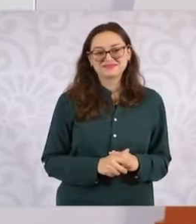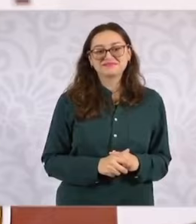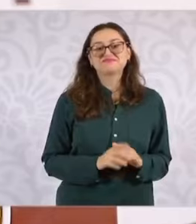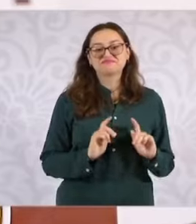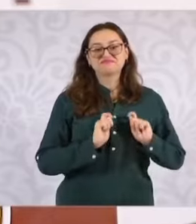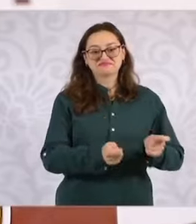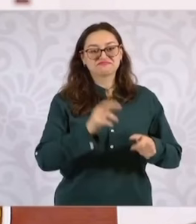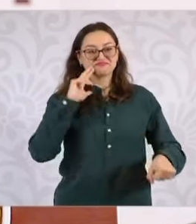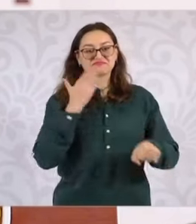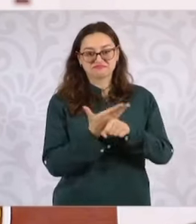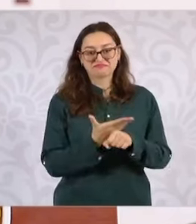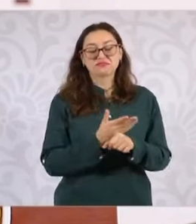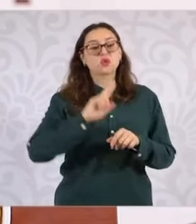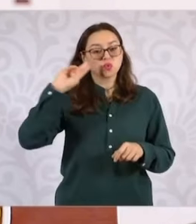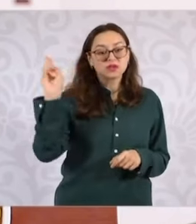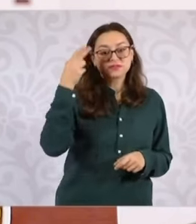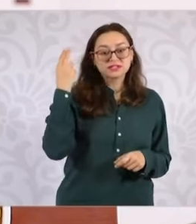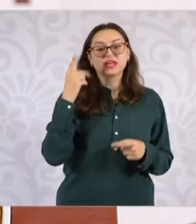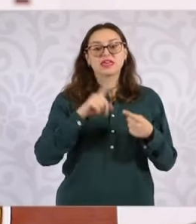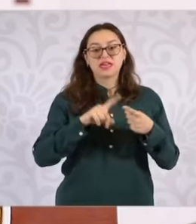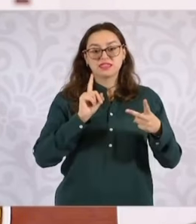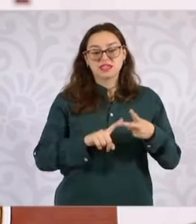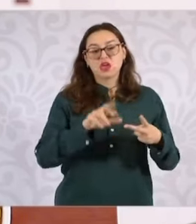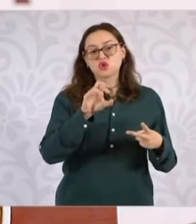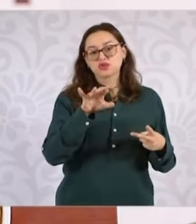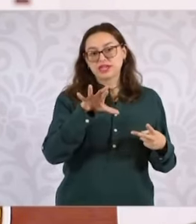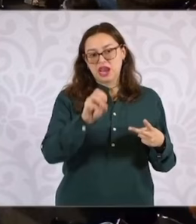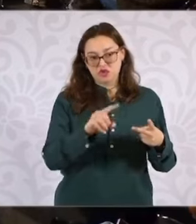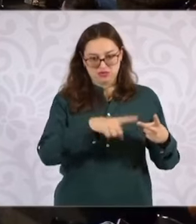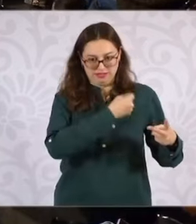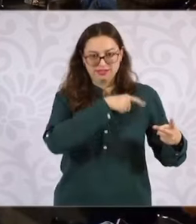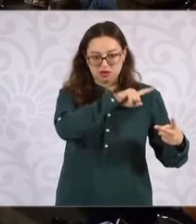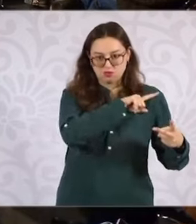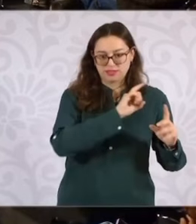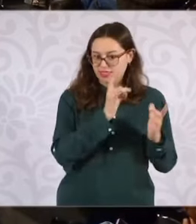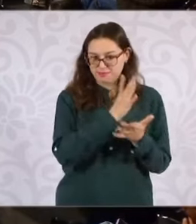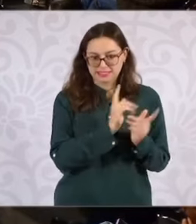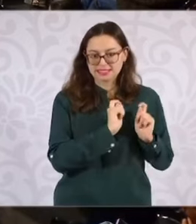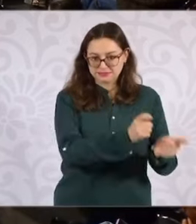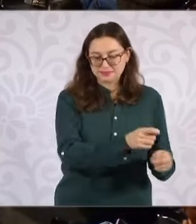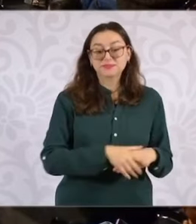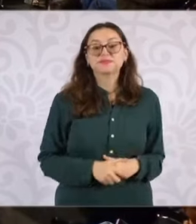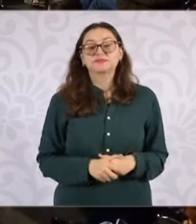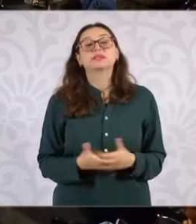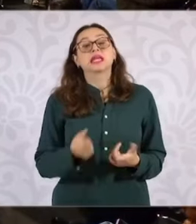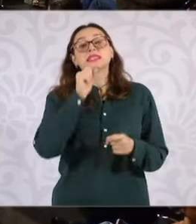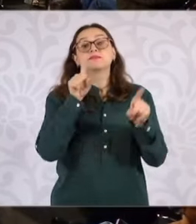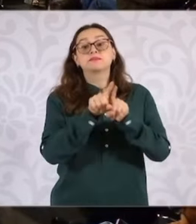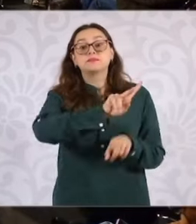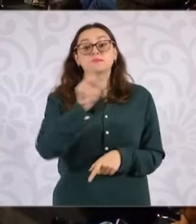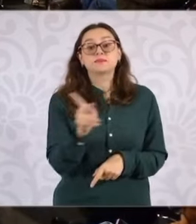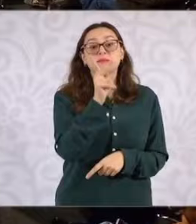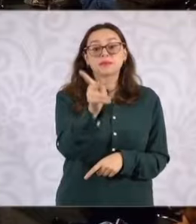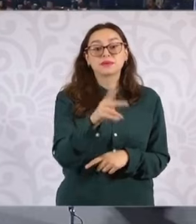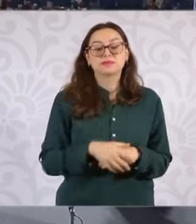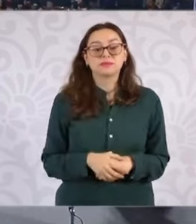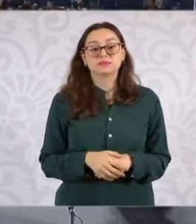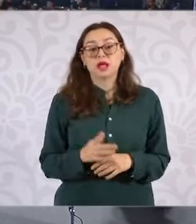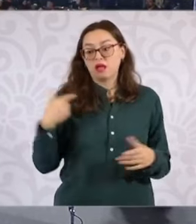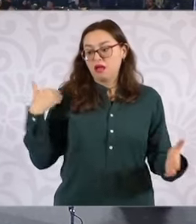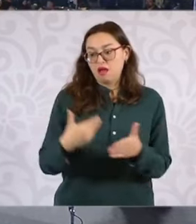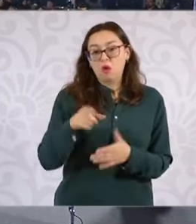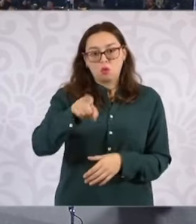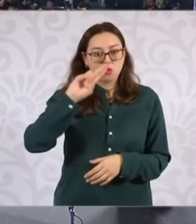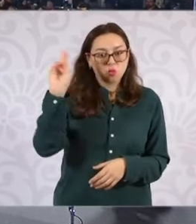va a estar encargada de la Rosario Castellanos y la Universidad de la Salud. Muy bien. También sí, saber si se tienen datos que nos puedan compartir sobre el porcentaje de deserción que hay en